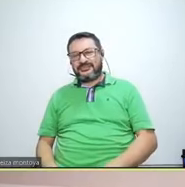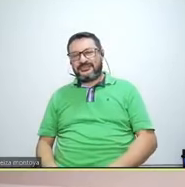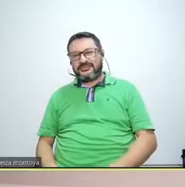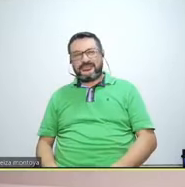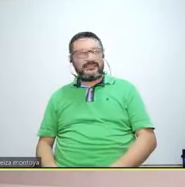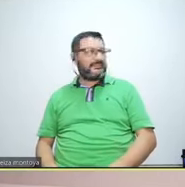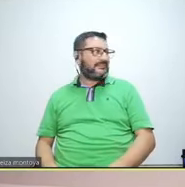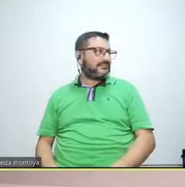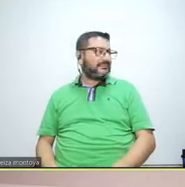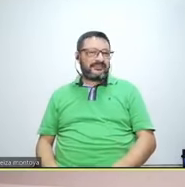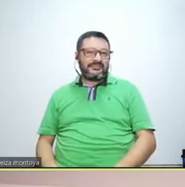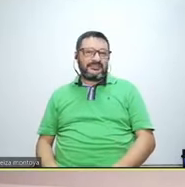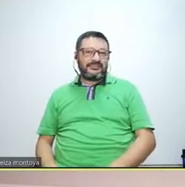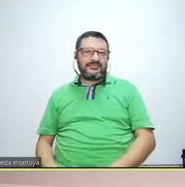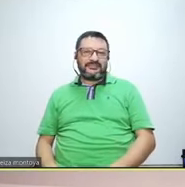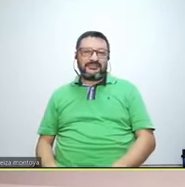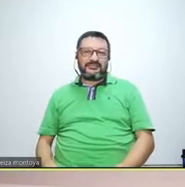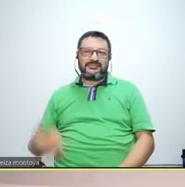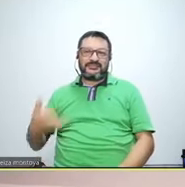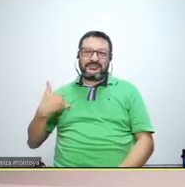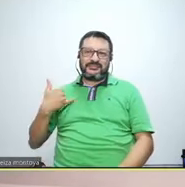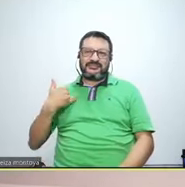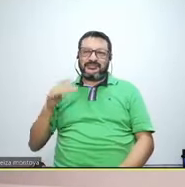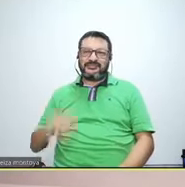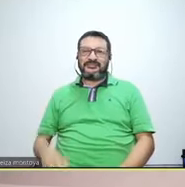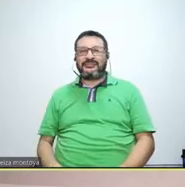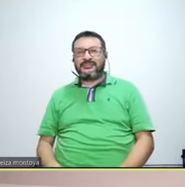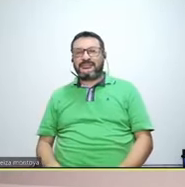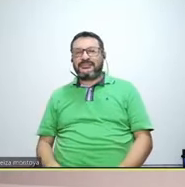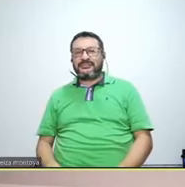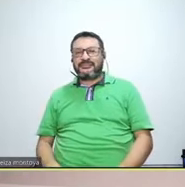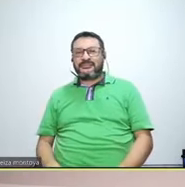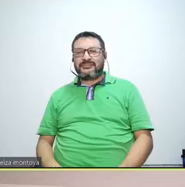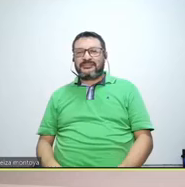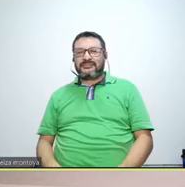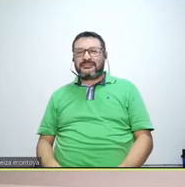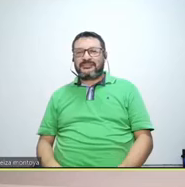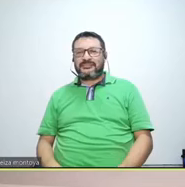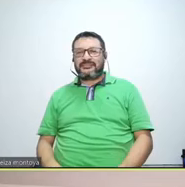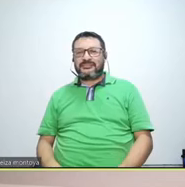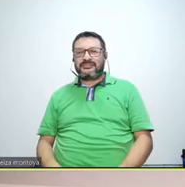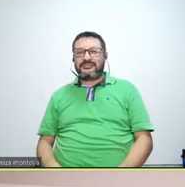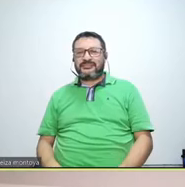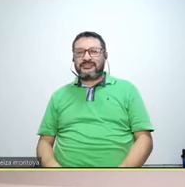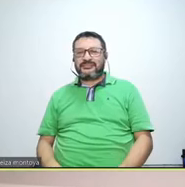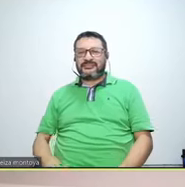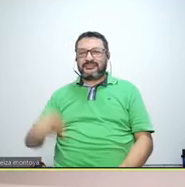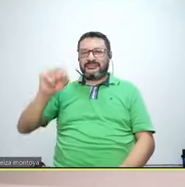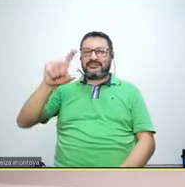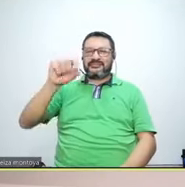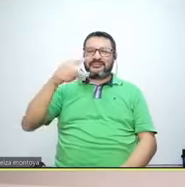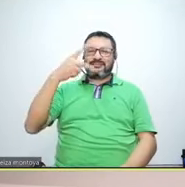Bueno, infantil es más o menos a los 11, 12 años.